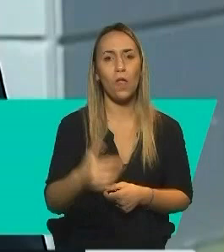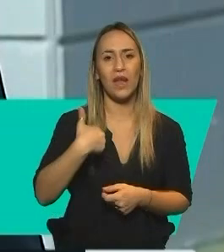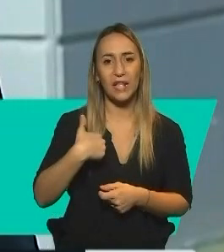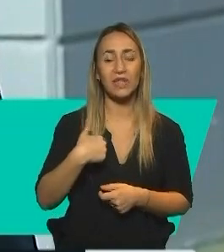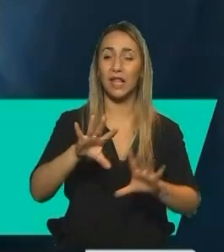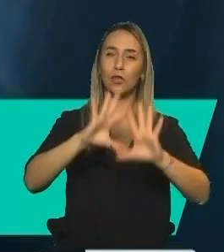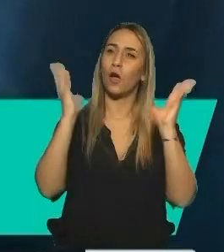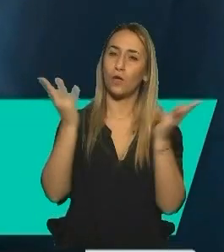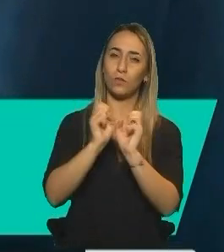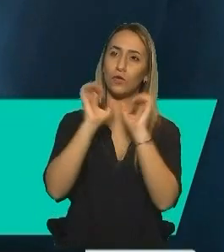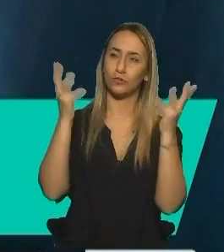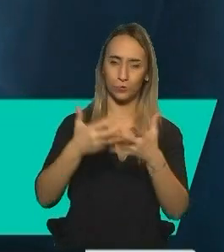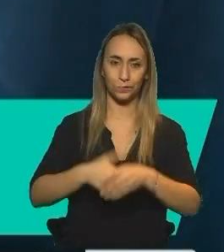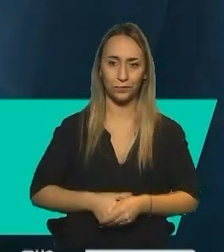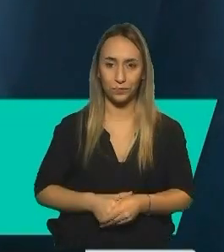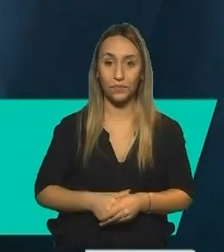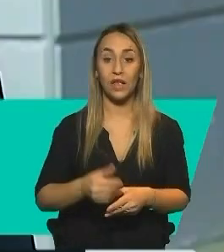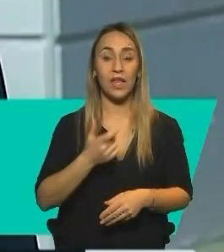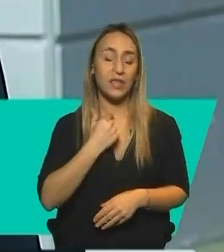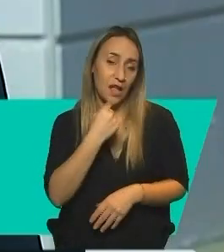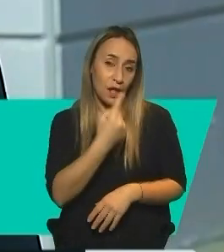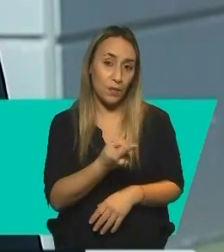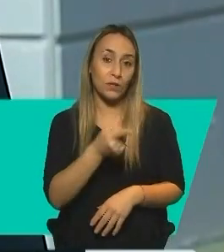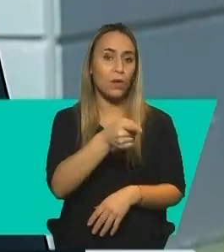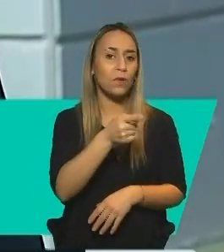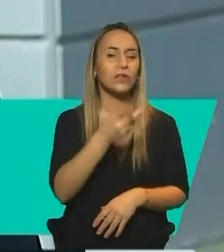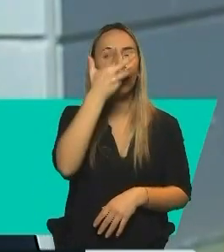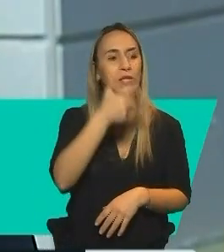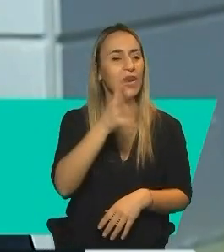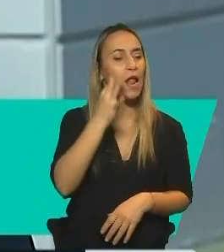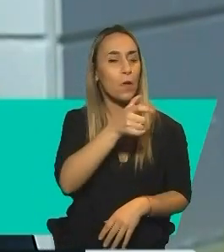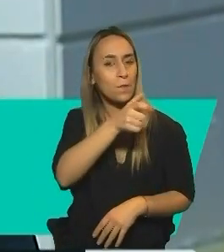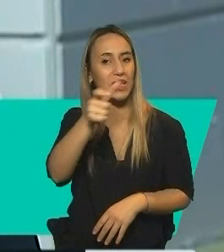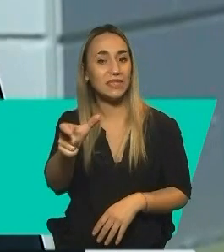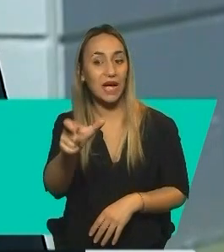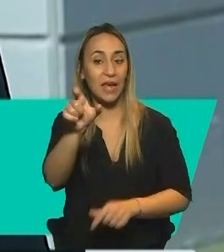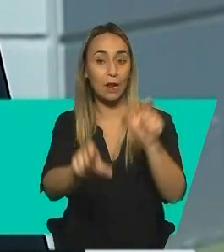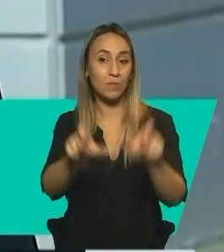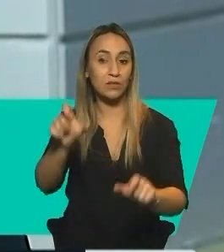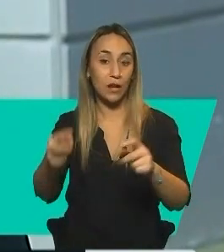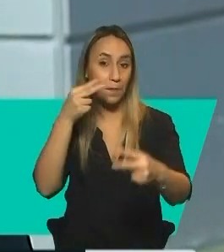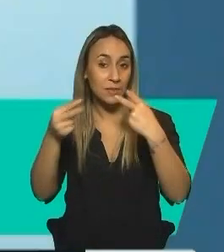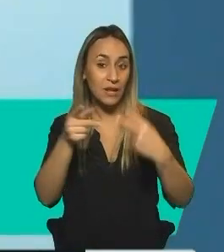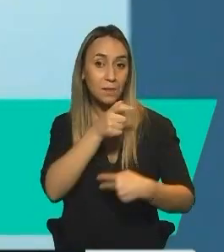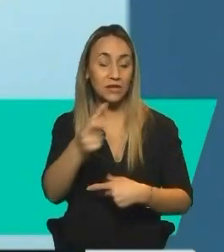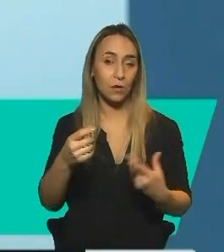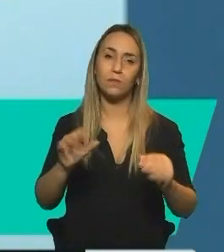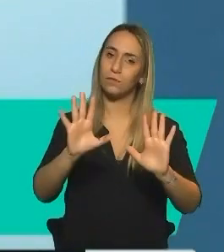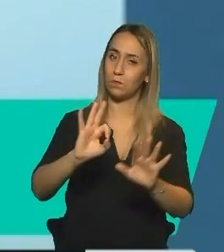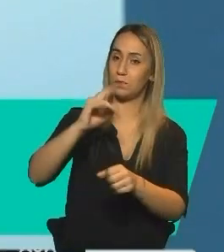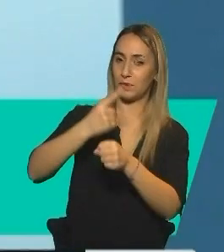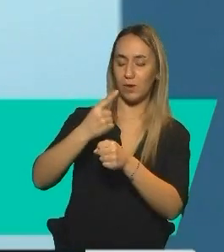mundo. Y te quería preguntar, Ariel, ¿qué mensaje te gustaría dejarle a la audiencia? Sí, ante todo me apliego